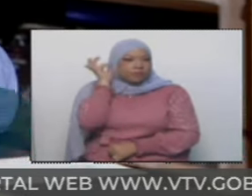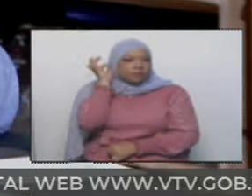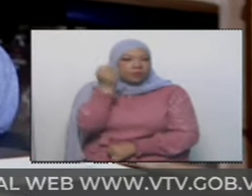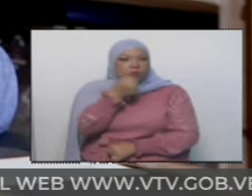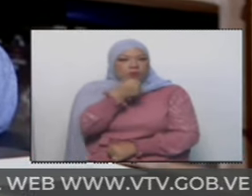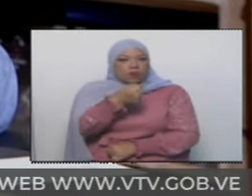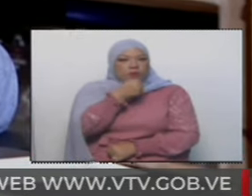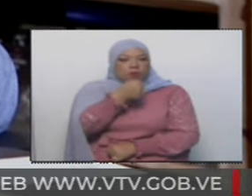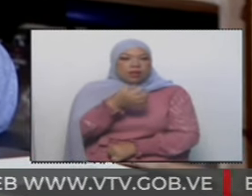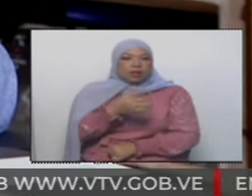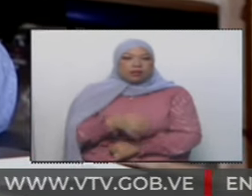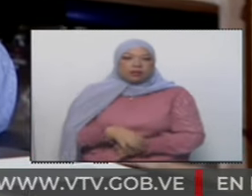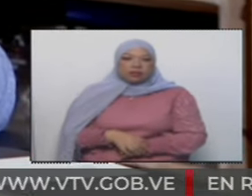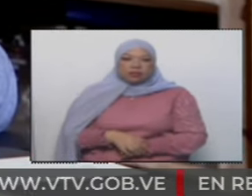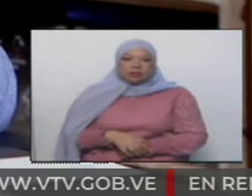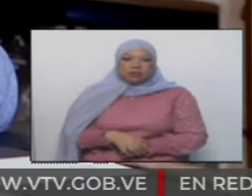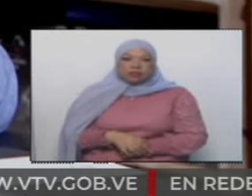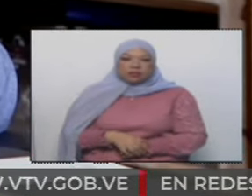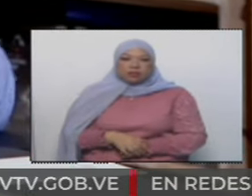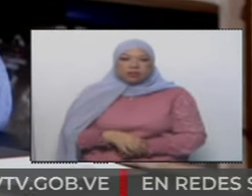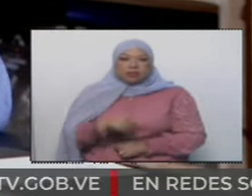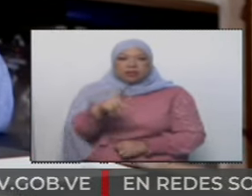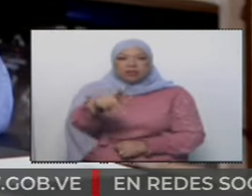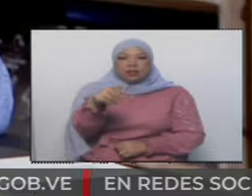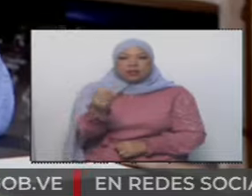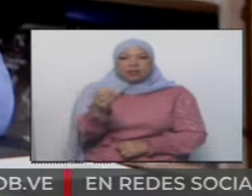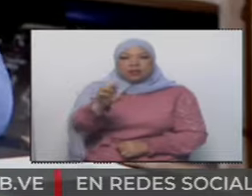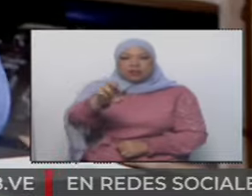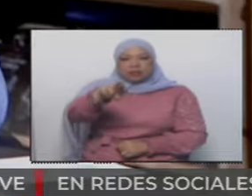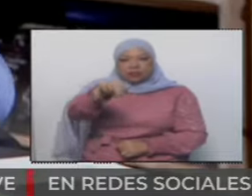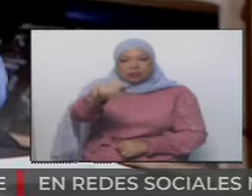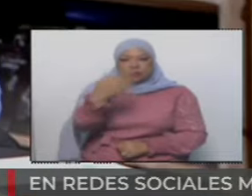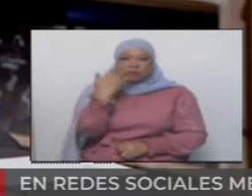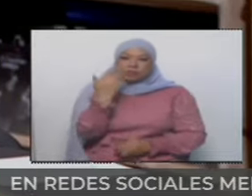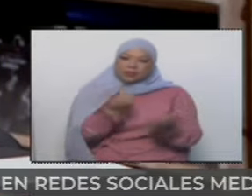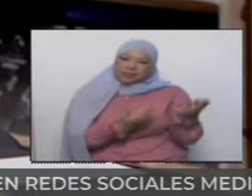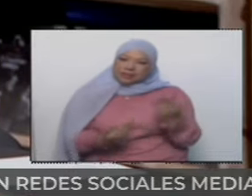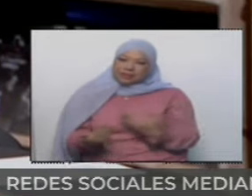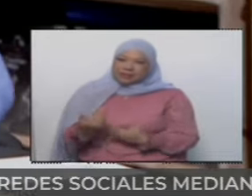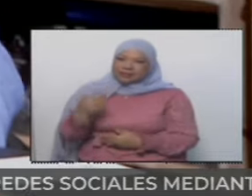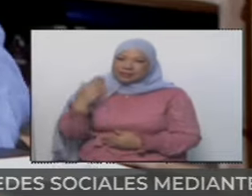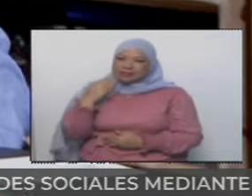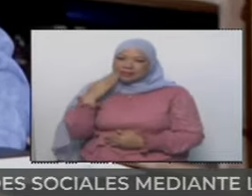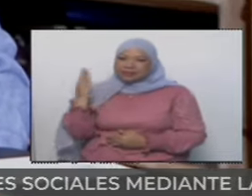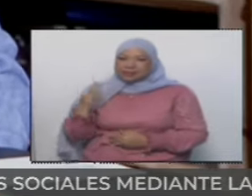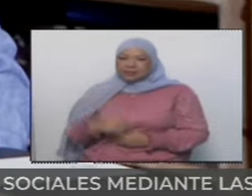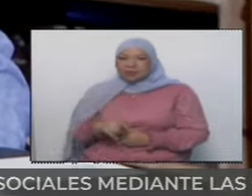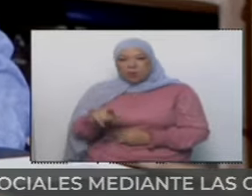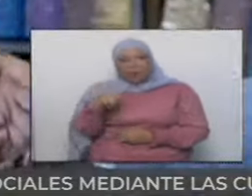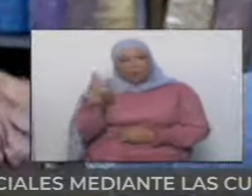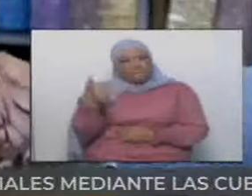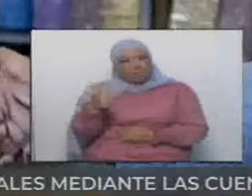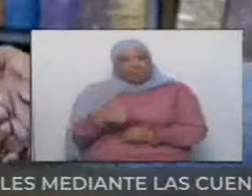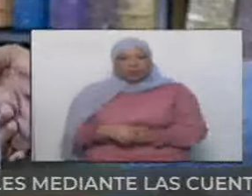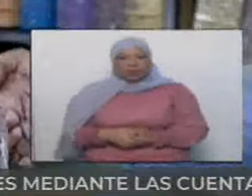periodista venezolana Karen Méndez. Bienvenida, Karen. ¿Cómo estás tú? Bien, ¿cómo le va? Bien. ¿Qué